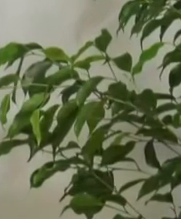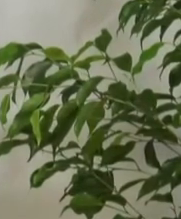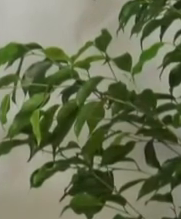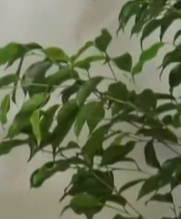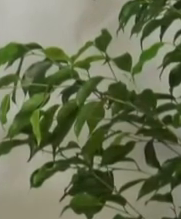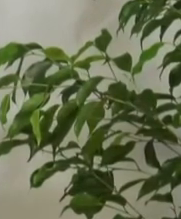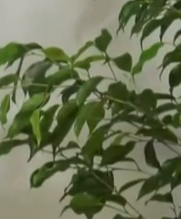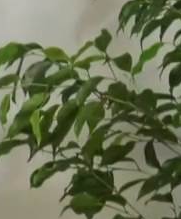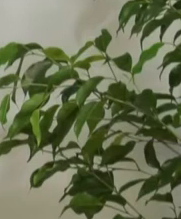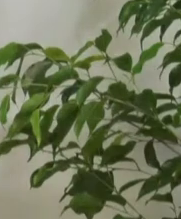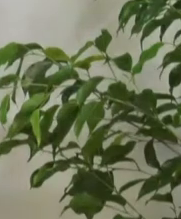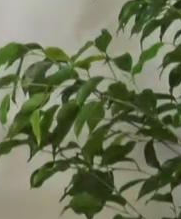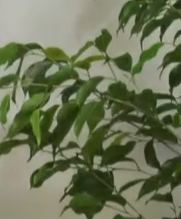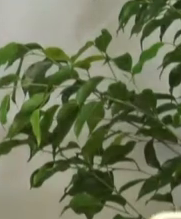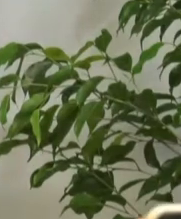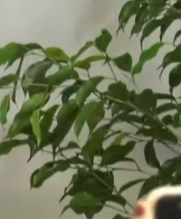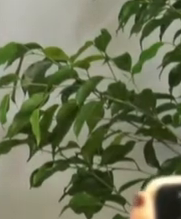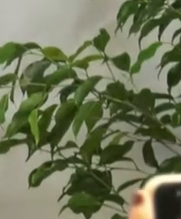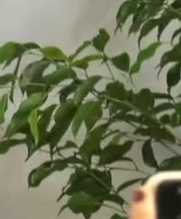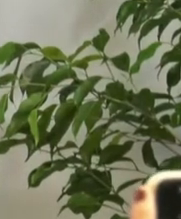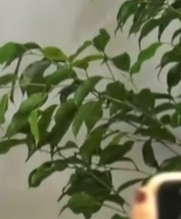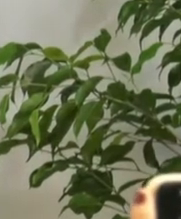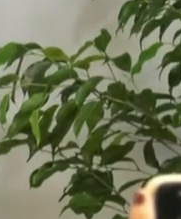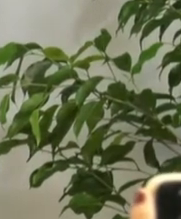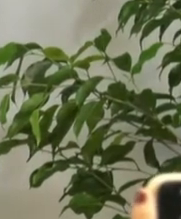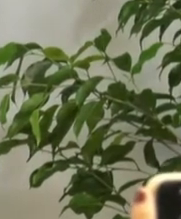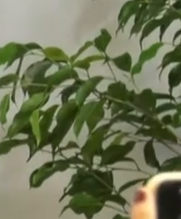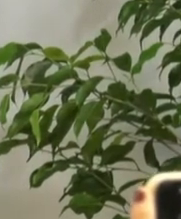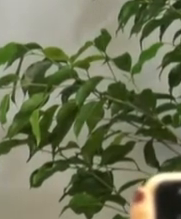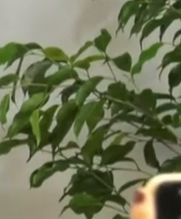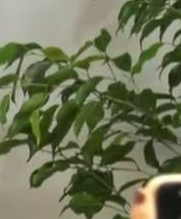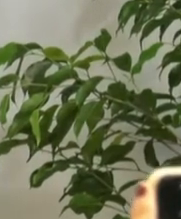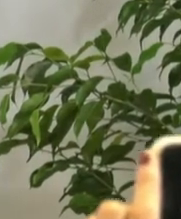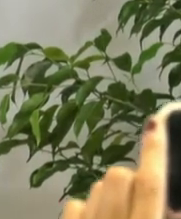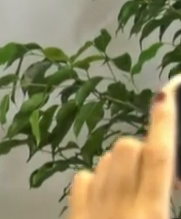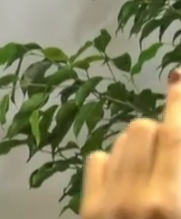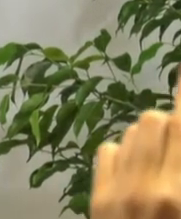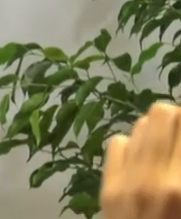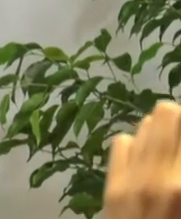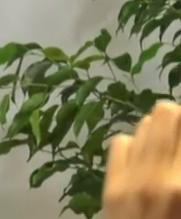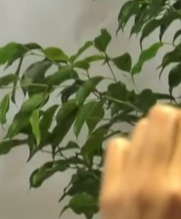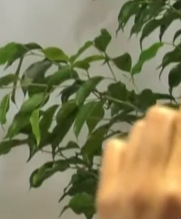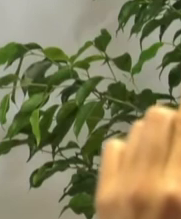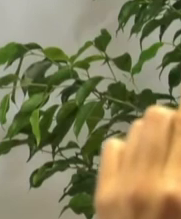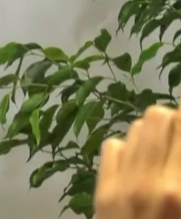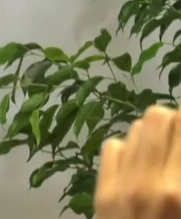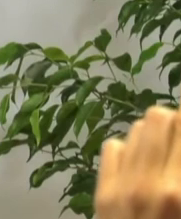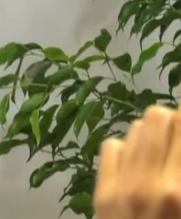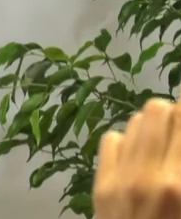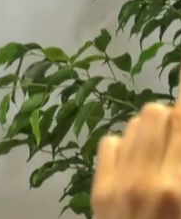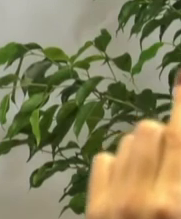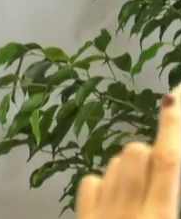de la junta de castilla y león va a poner toda la carne en el asador para apostar y cerrar la brecha digital entre las grandes empresas